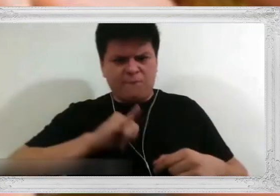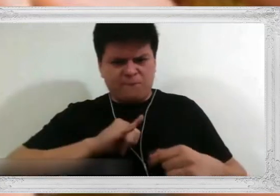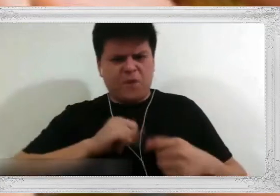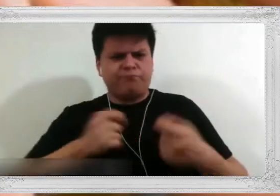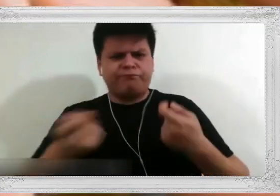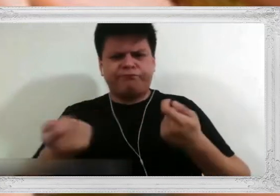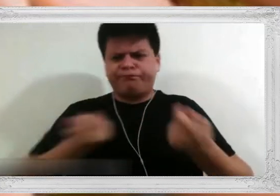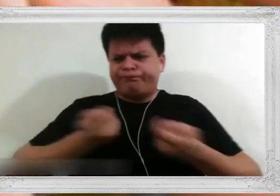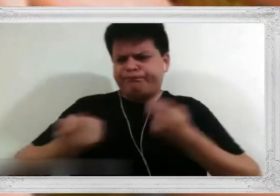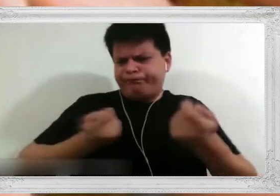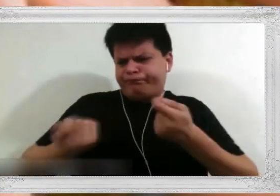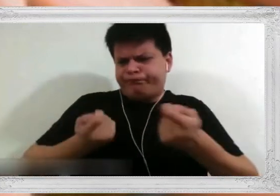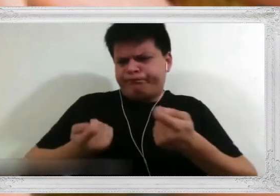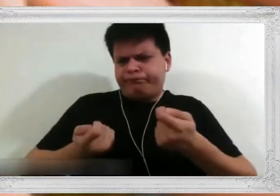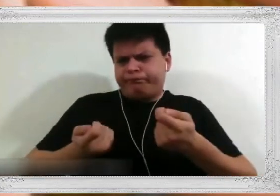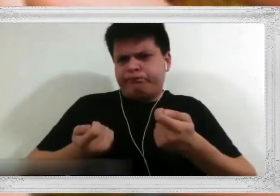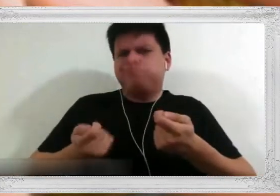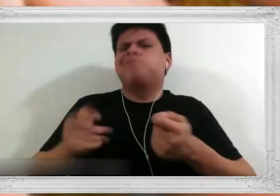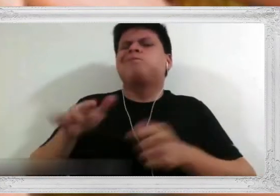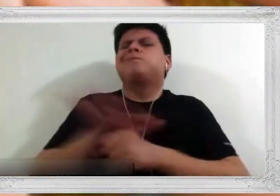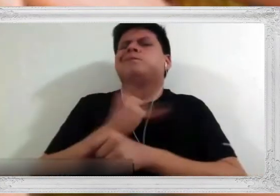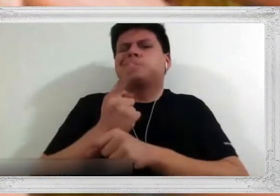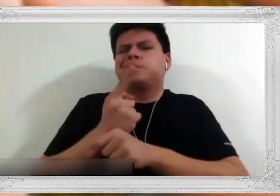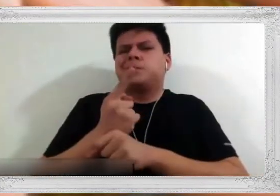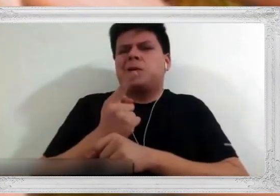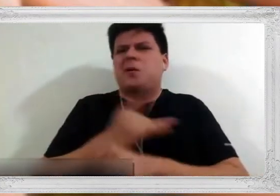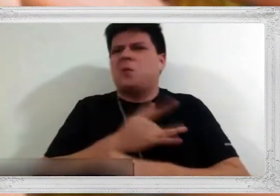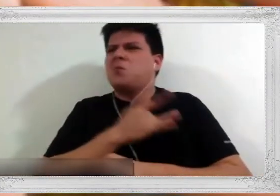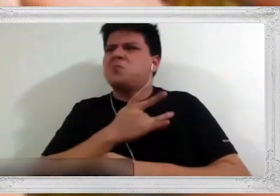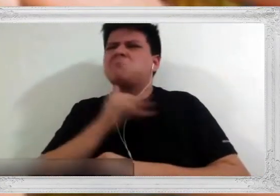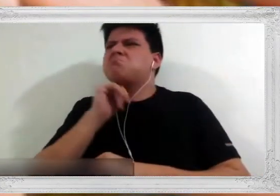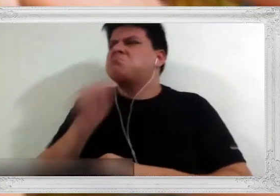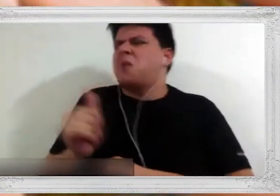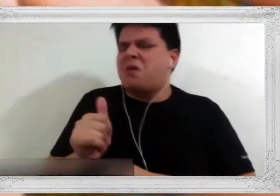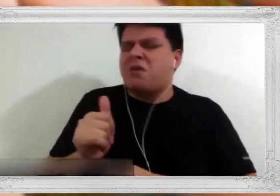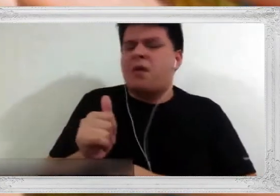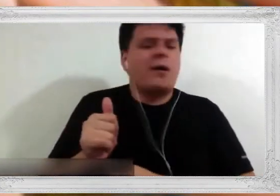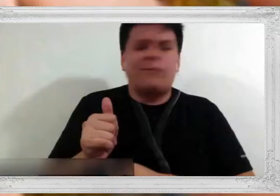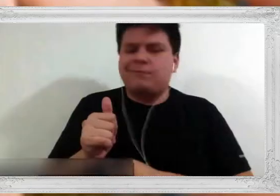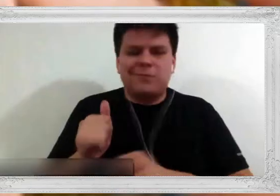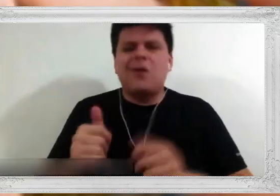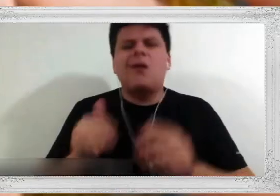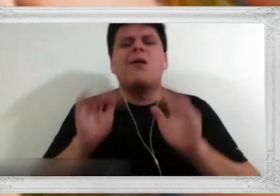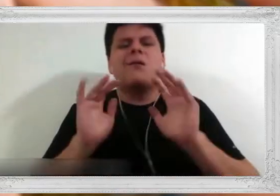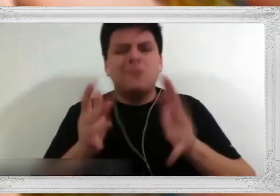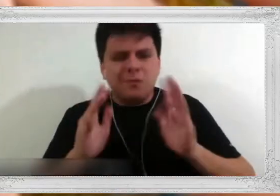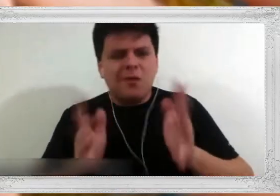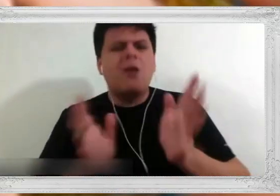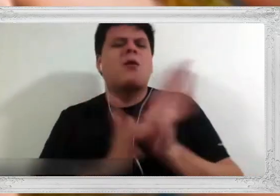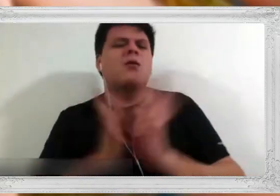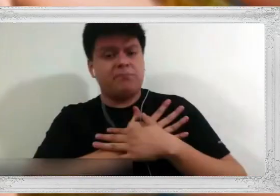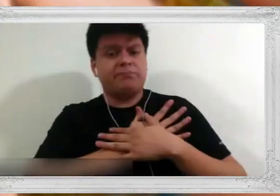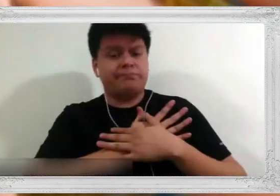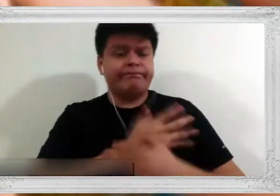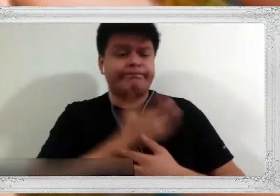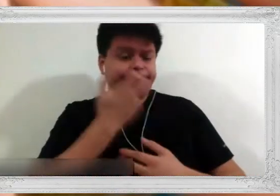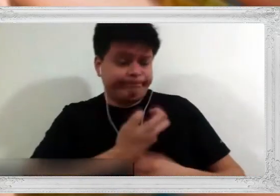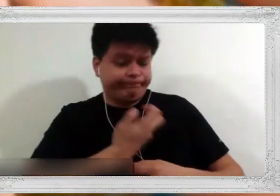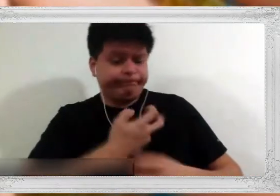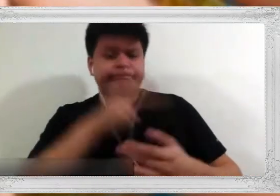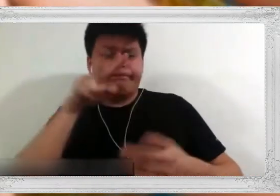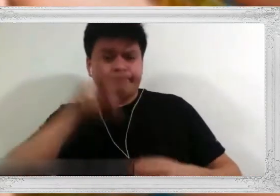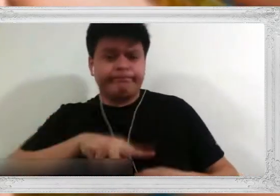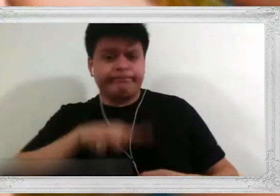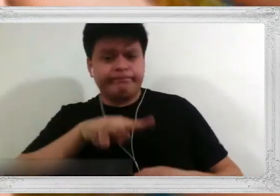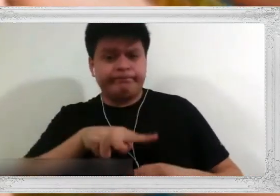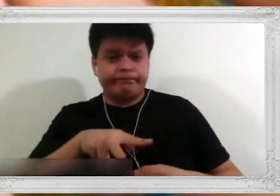desde que Él mismo lo ha probado todo, a semejanza nuestra, menos en el pecado. No